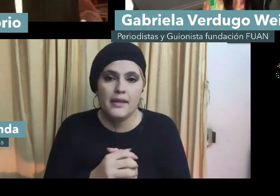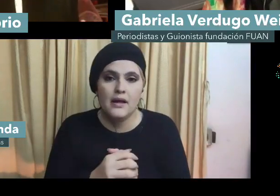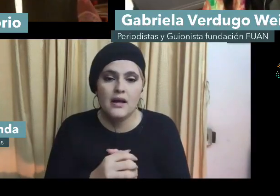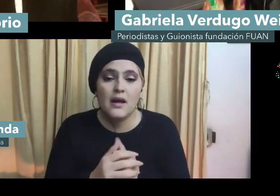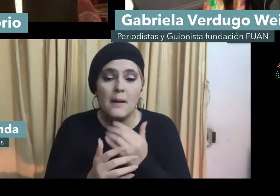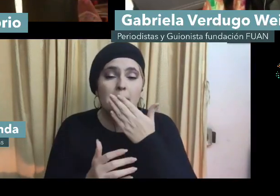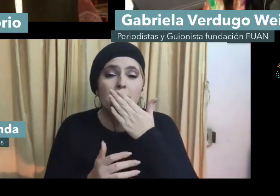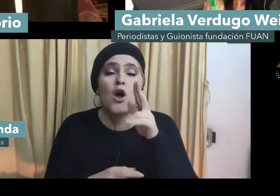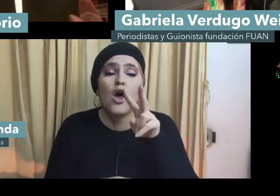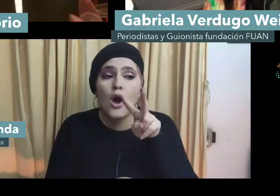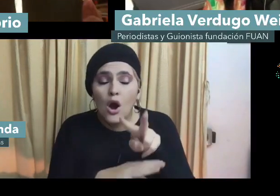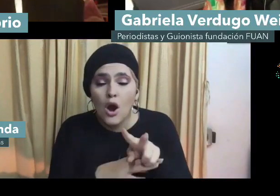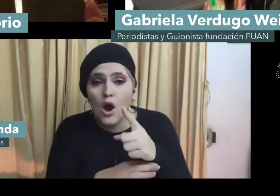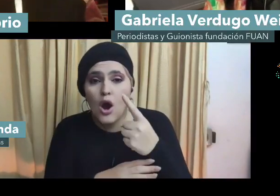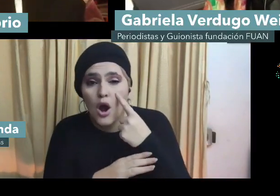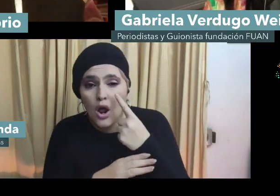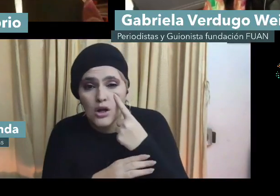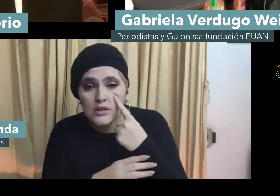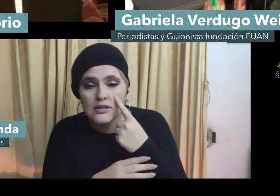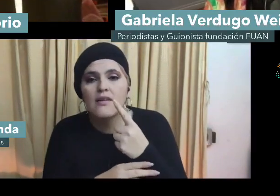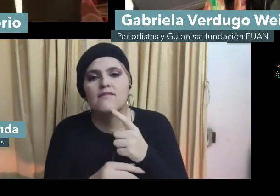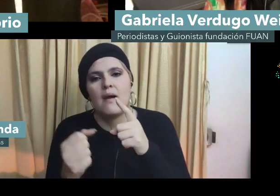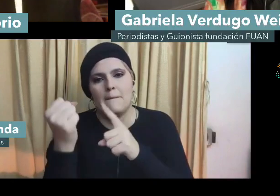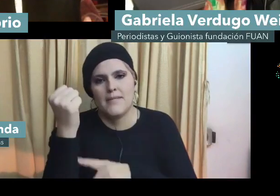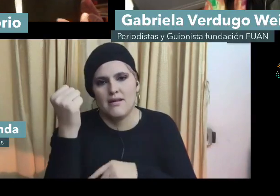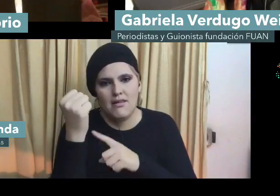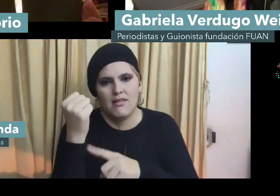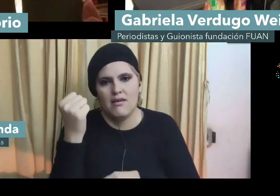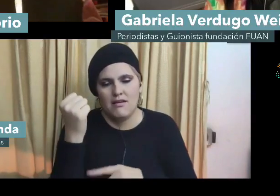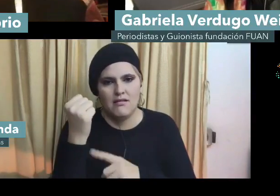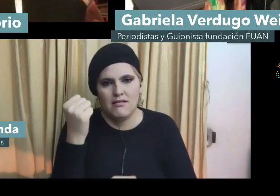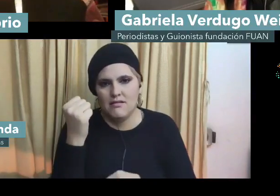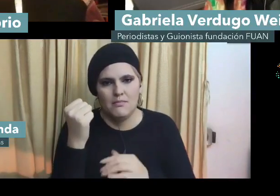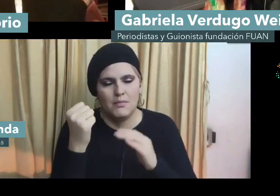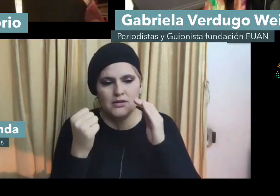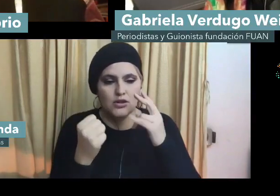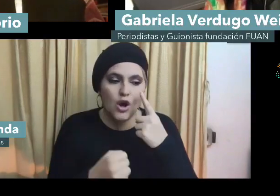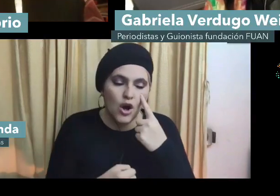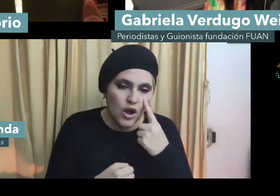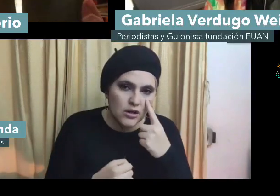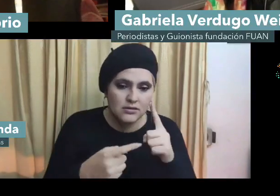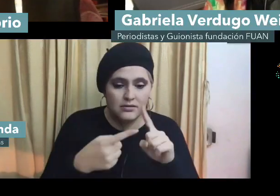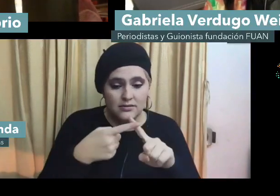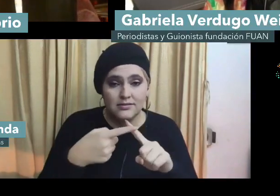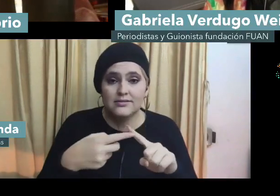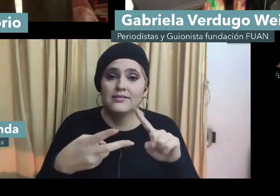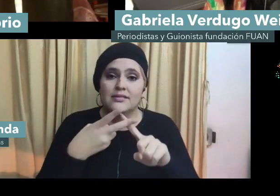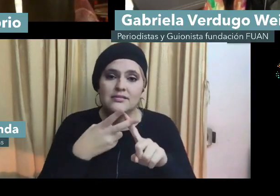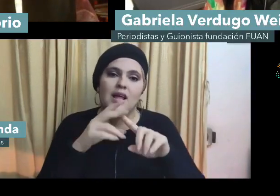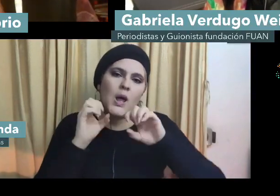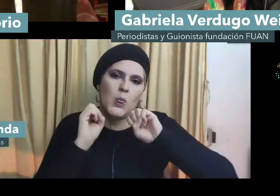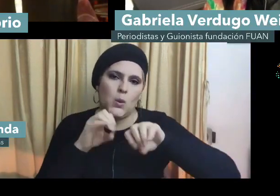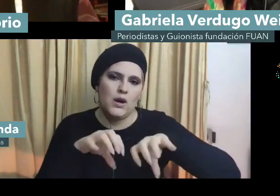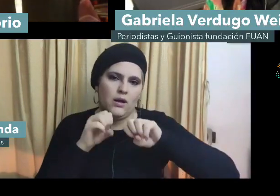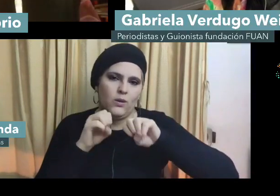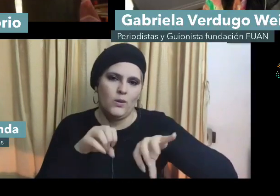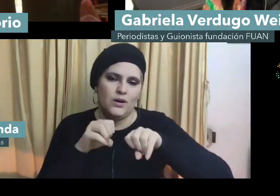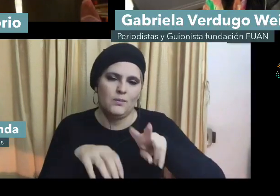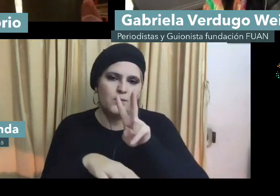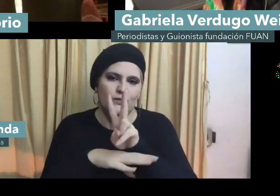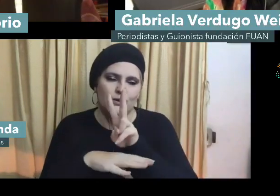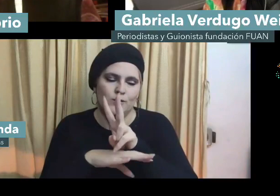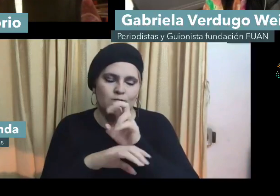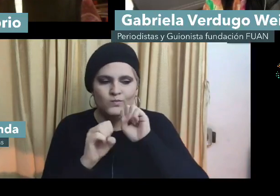a los niños es la familia y son los educadores. Por lo tanto, si fue a un test,